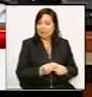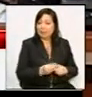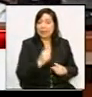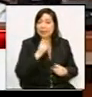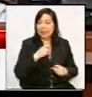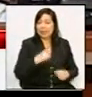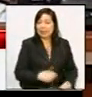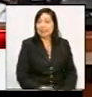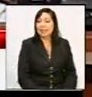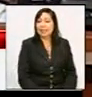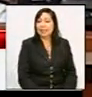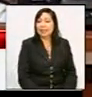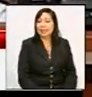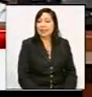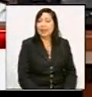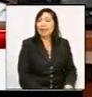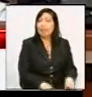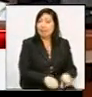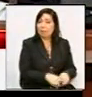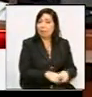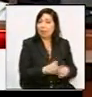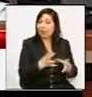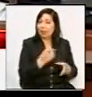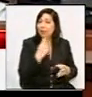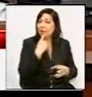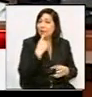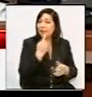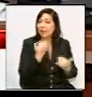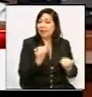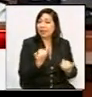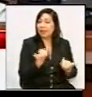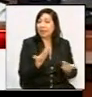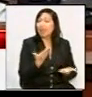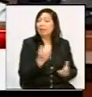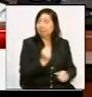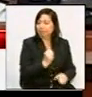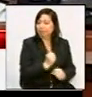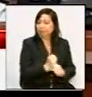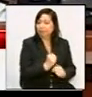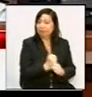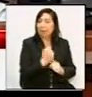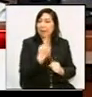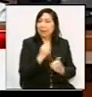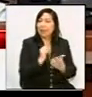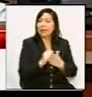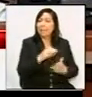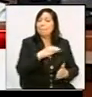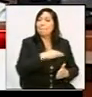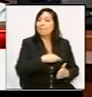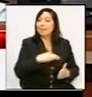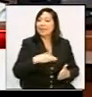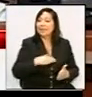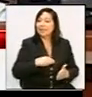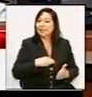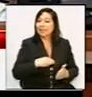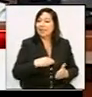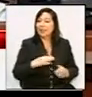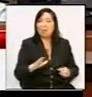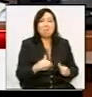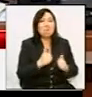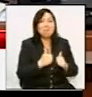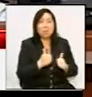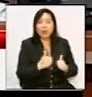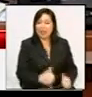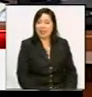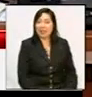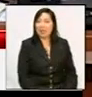licencias arqueológicas. Entonces, también lo que quiero decir es que estamos trabajando para que el ministerio sea un ministerio eficiente, para